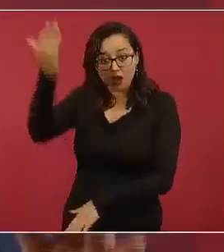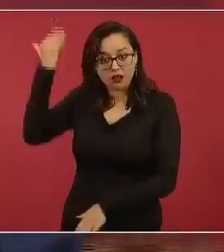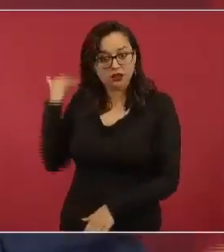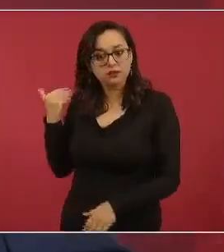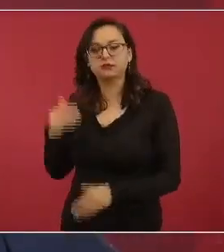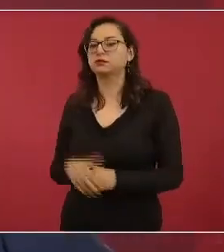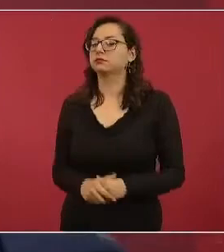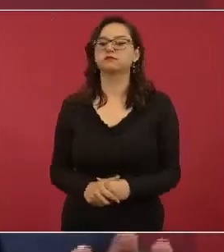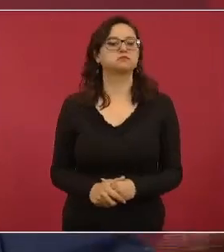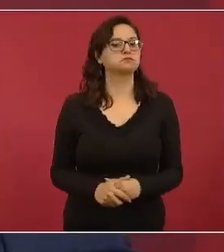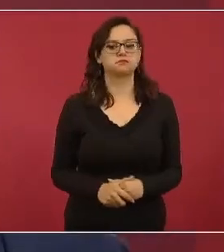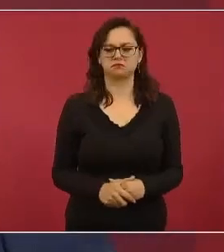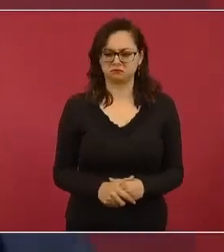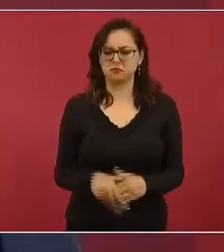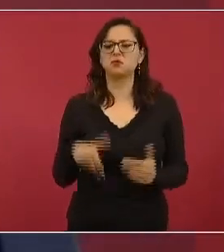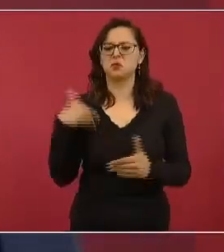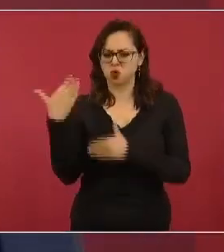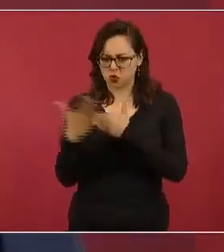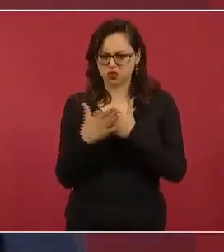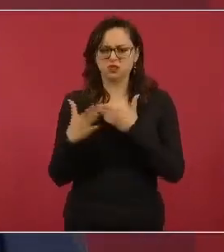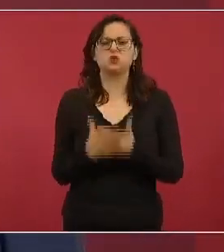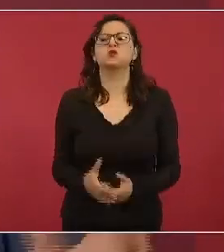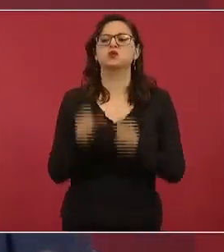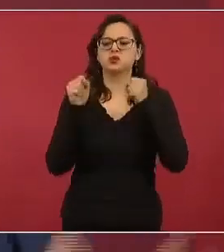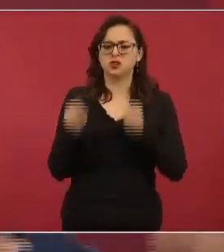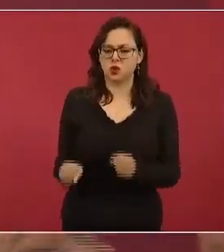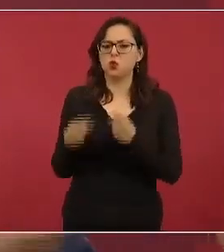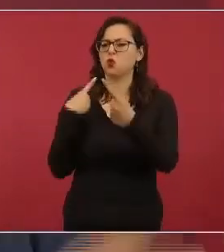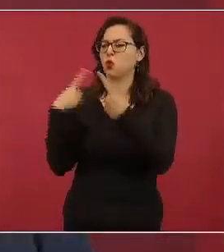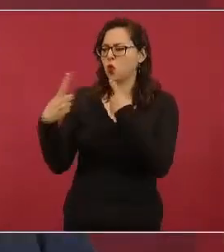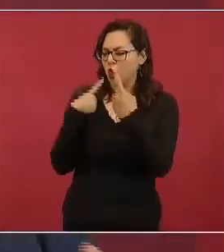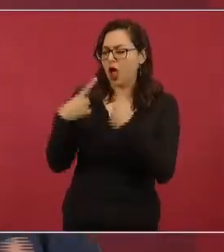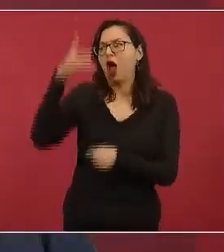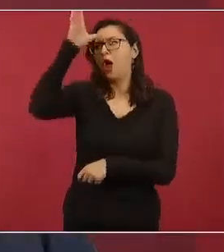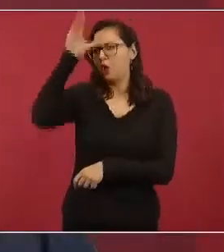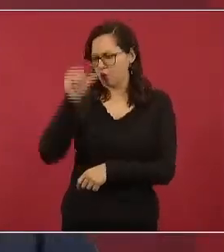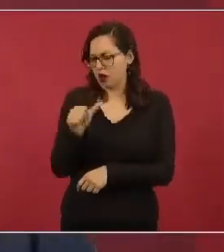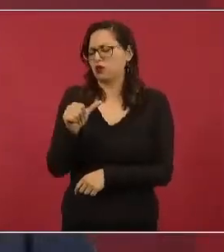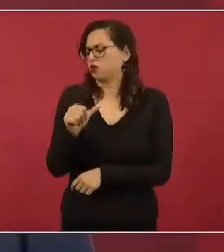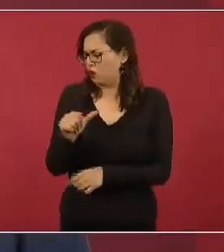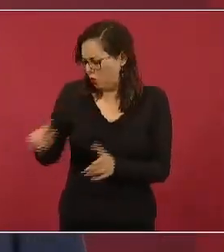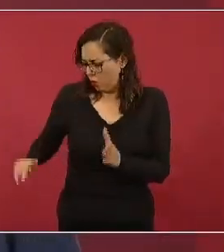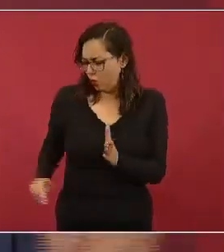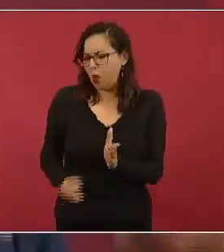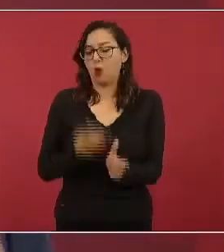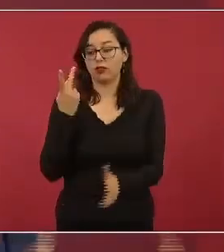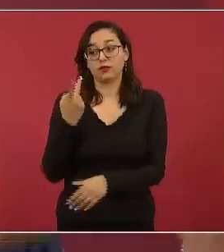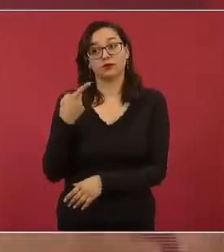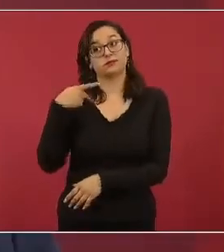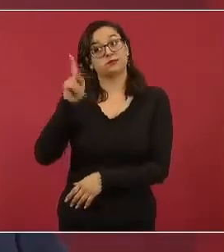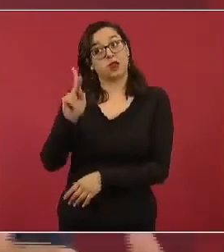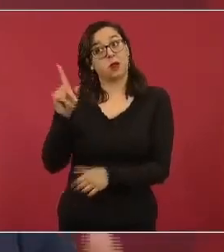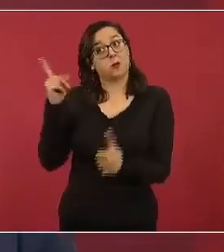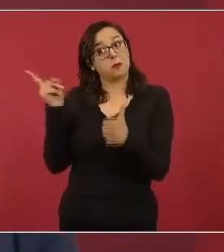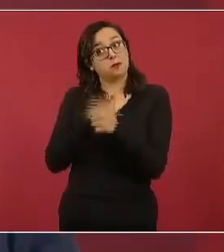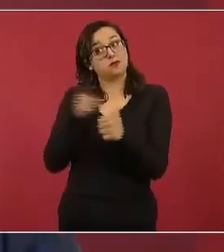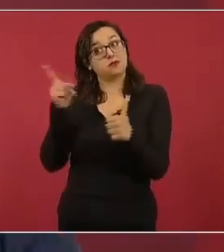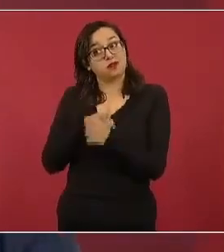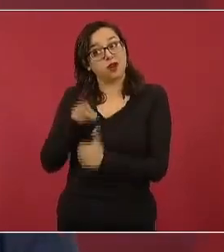Nos vamos a entender, no va a haber problema, pero tienes que respetar. Tienes que aprender a